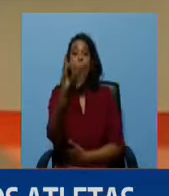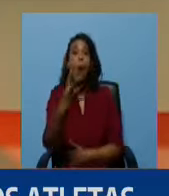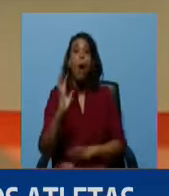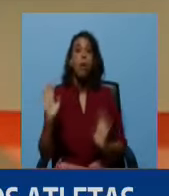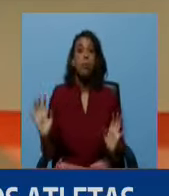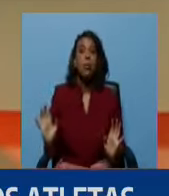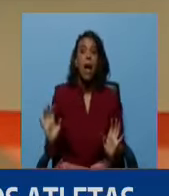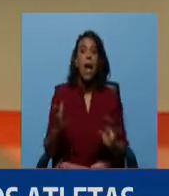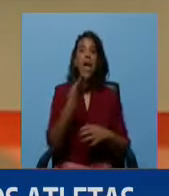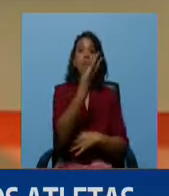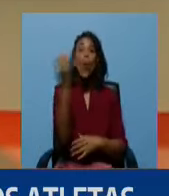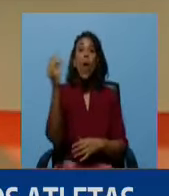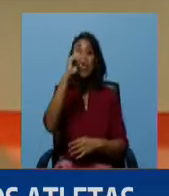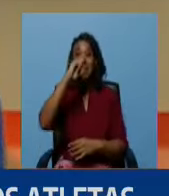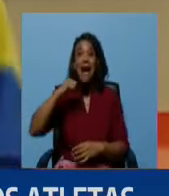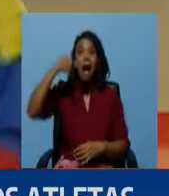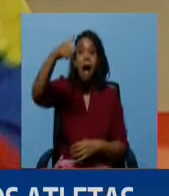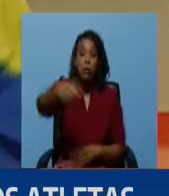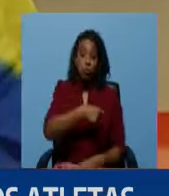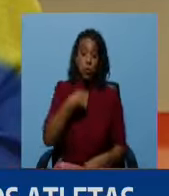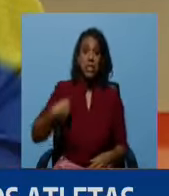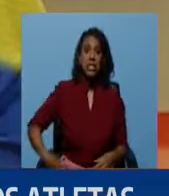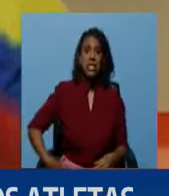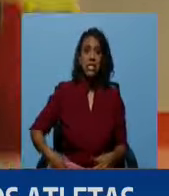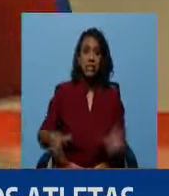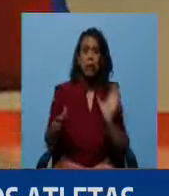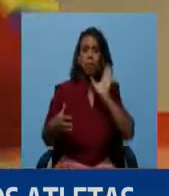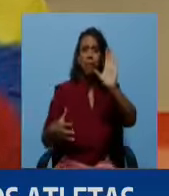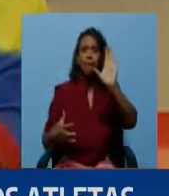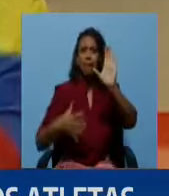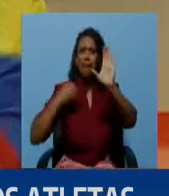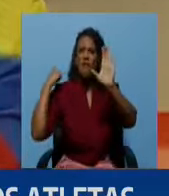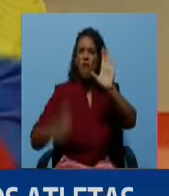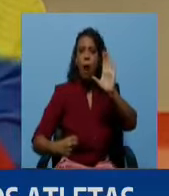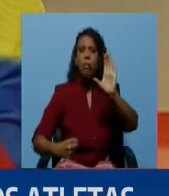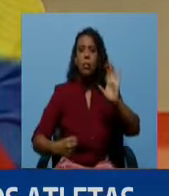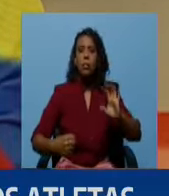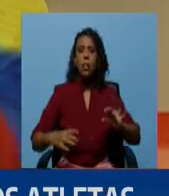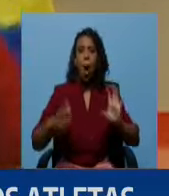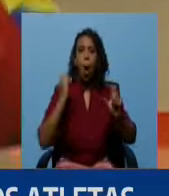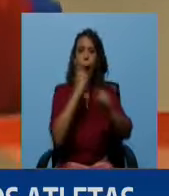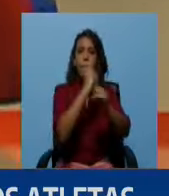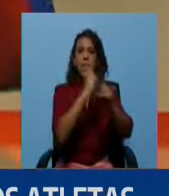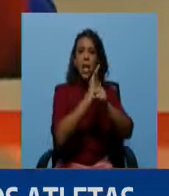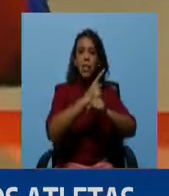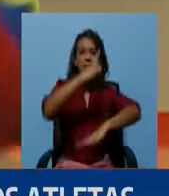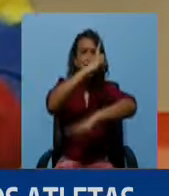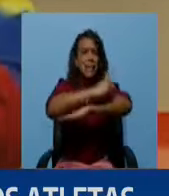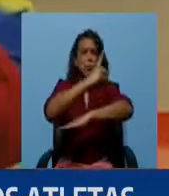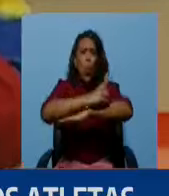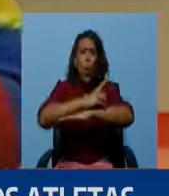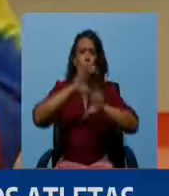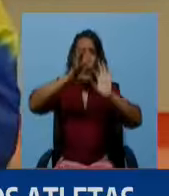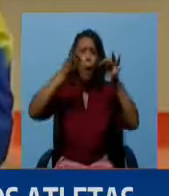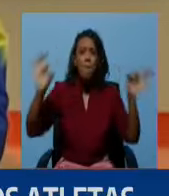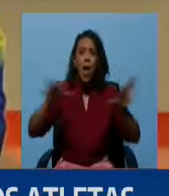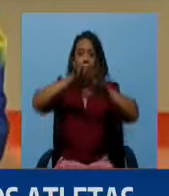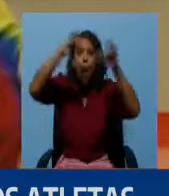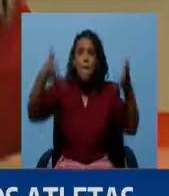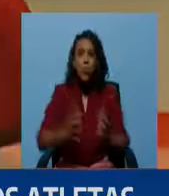1984. Y en 40 años China se ha convertido en la gran potencia deportiva y olímpica del